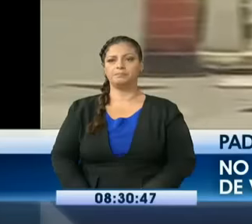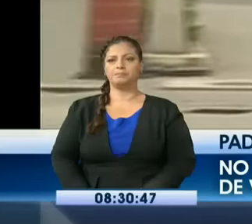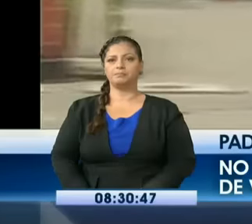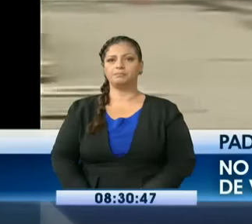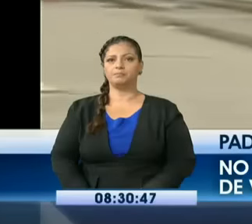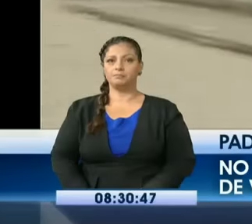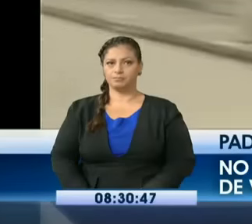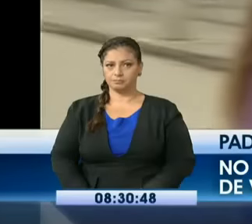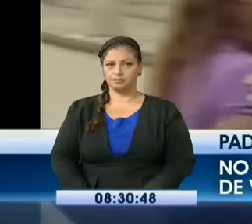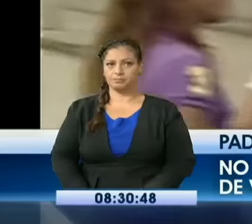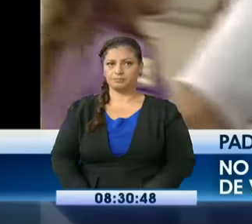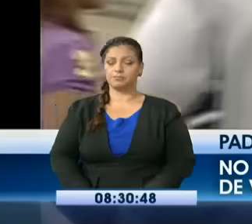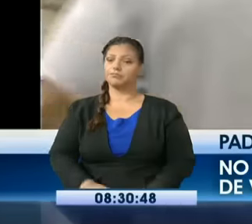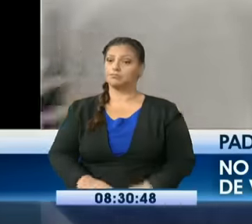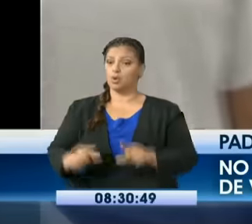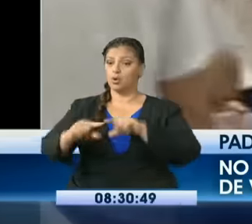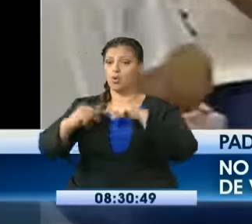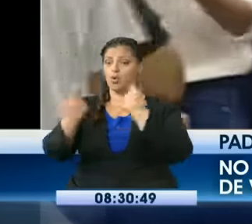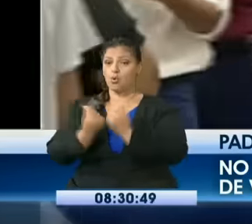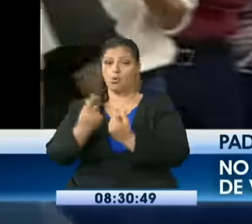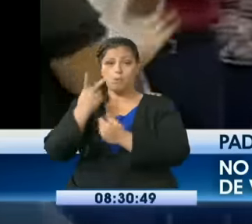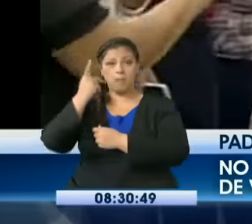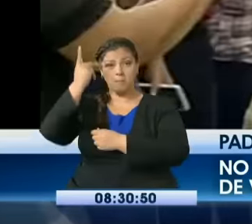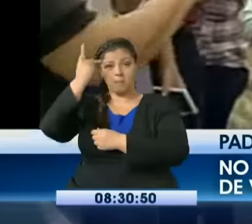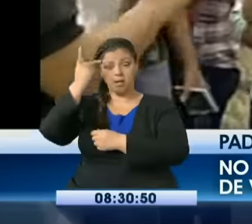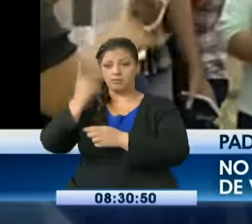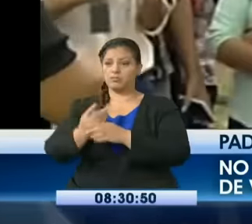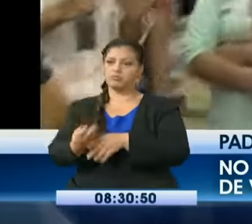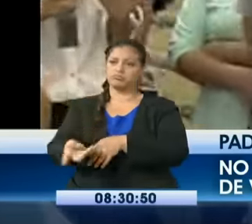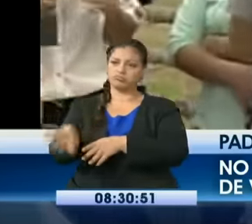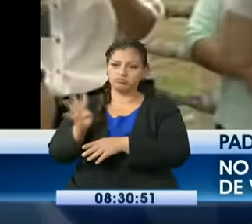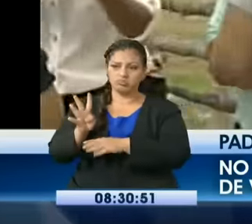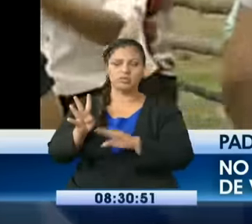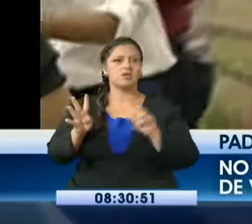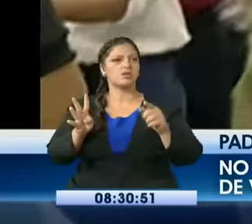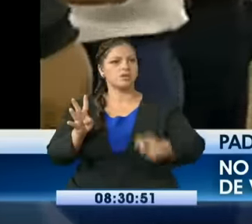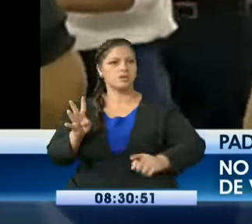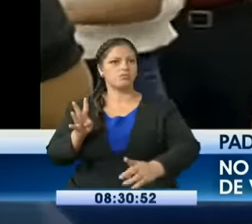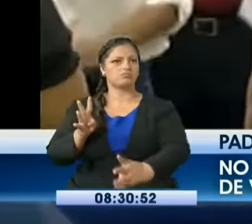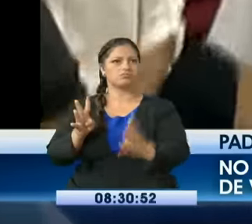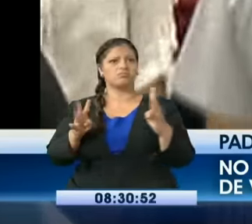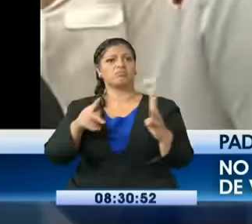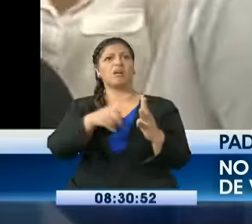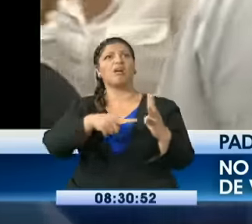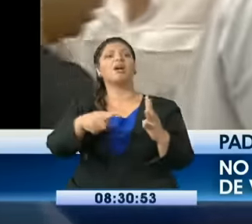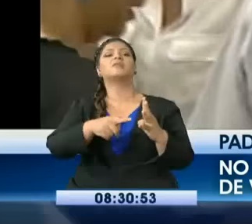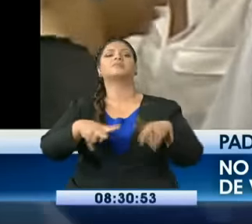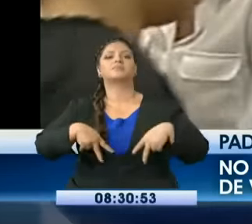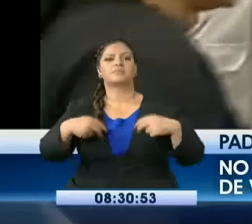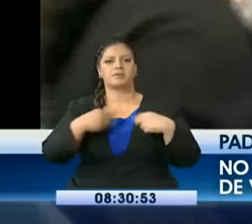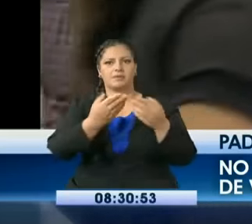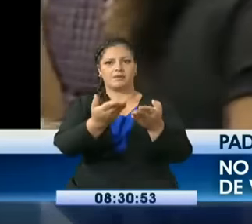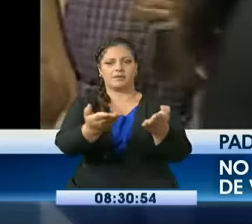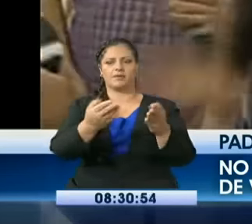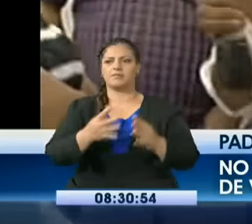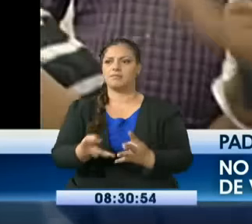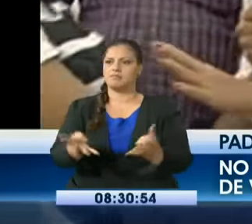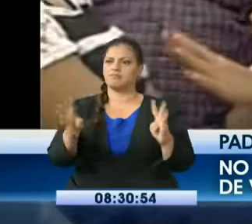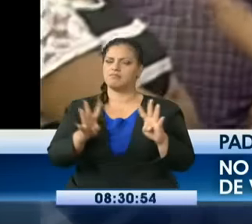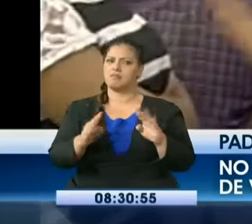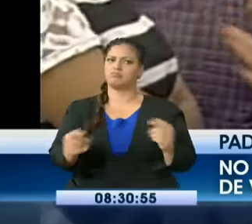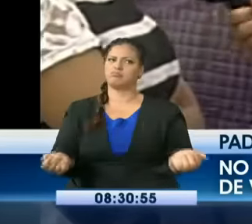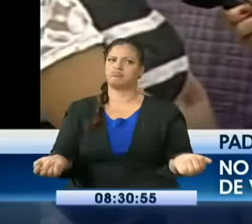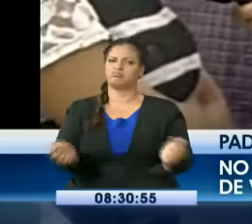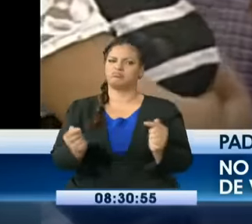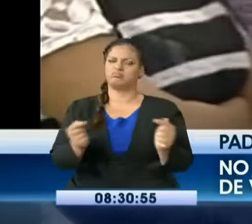representantes de los moradores. Aquí hay un pequeño inconveniente entre ambos, los padres que quieren entrar y los moradores también que manifiestan su malestar. ¿Cuál es su molestia? Ella es